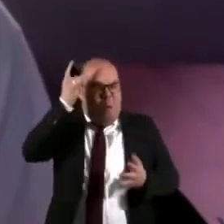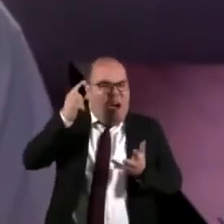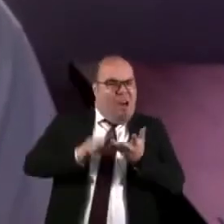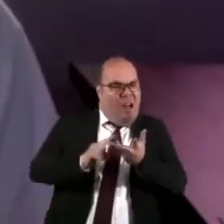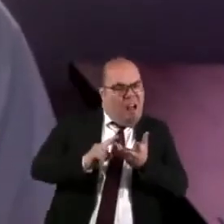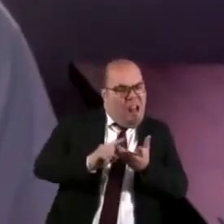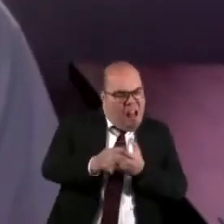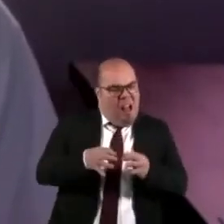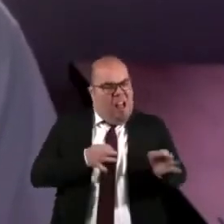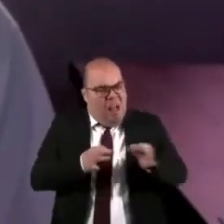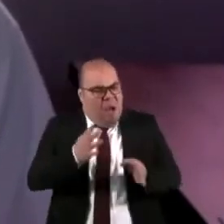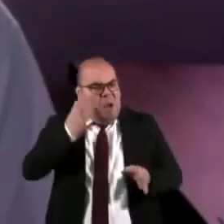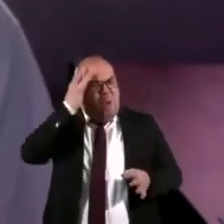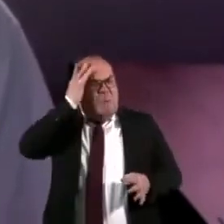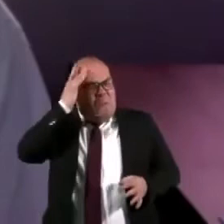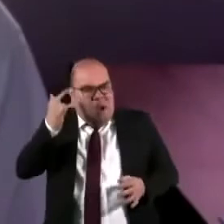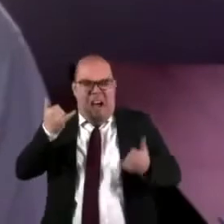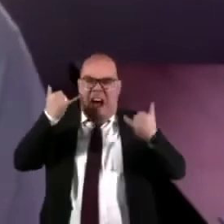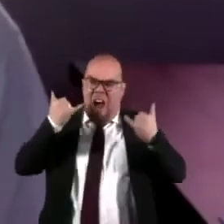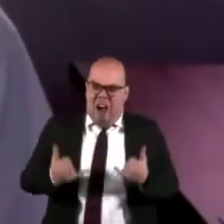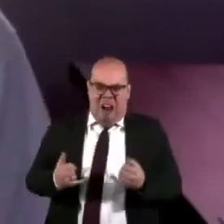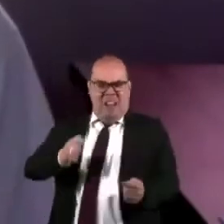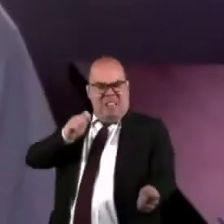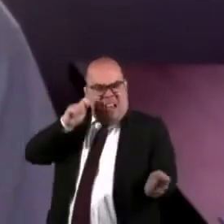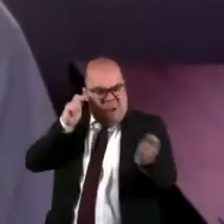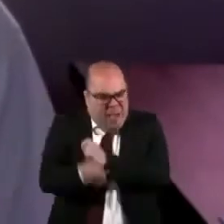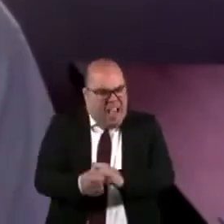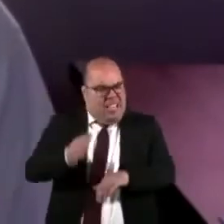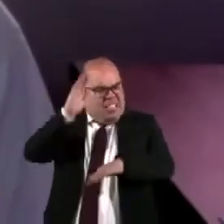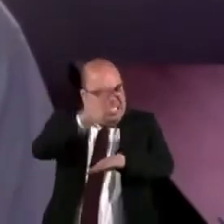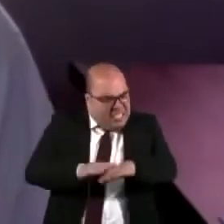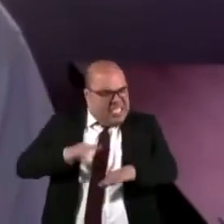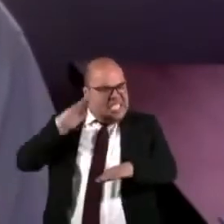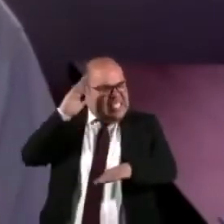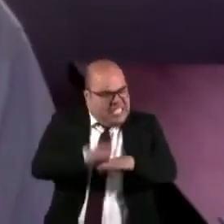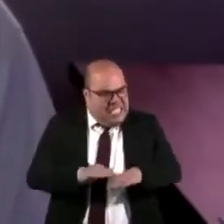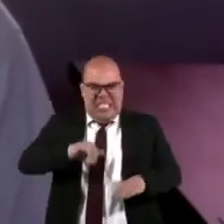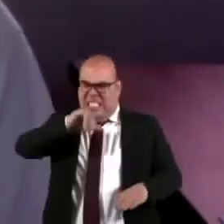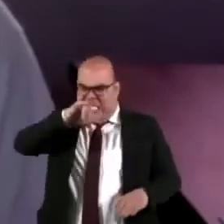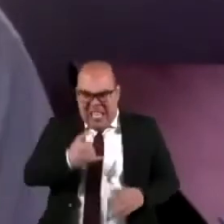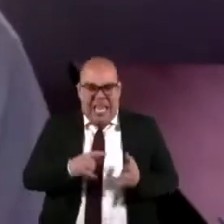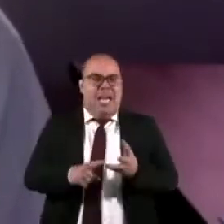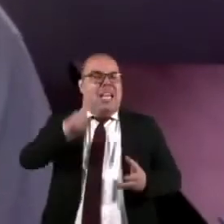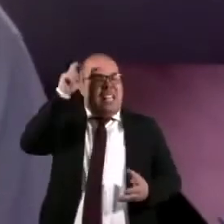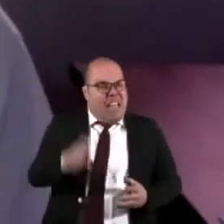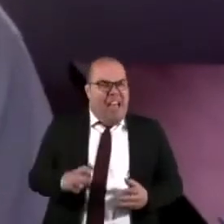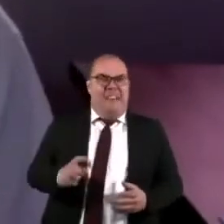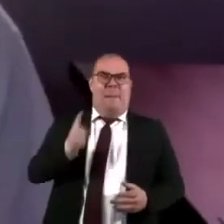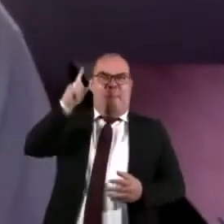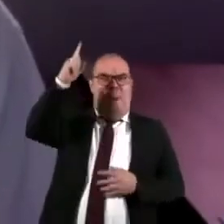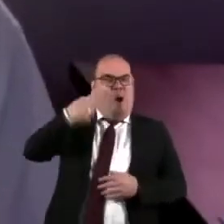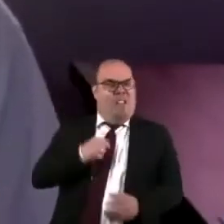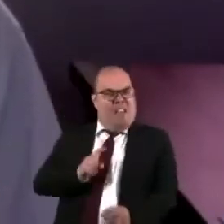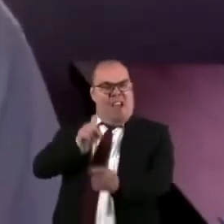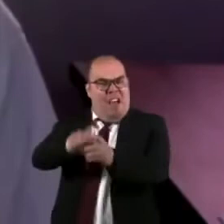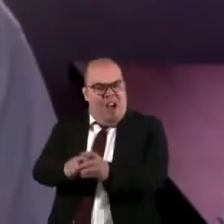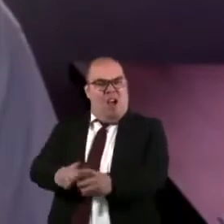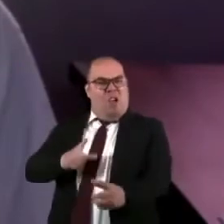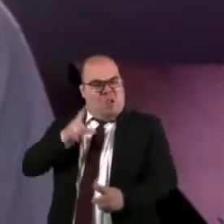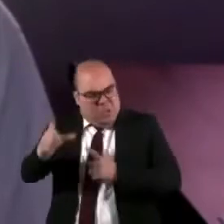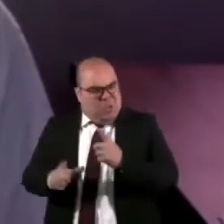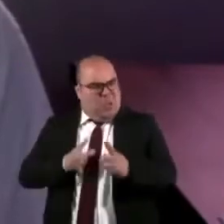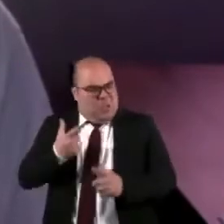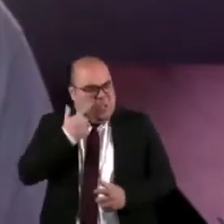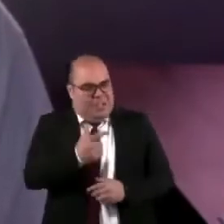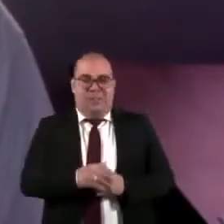cosas y de que las cosas sí se pueden transformar a partir de la lucha política. Pero a la